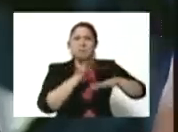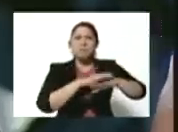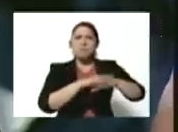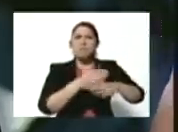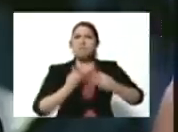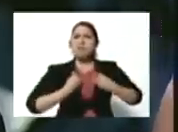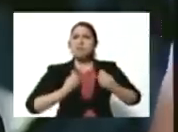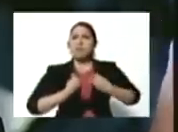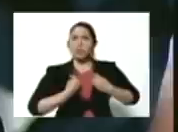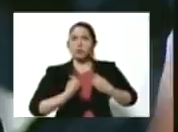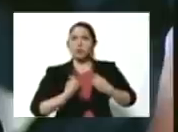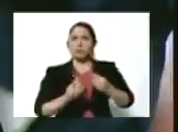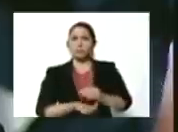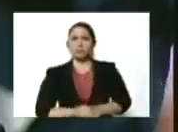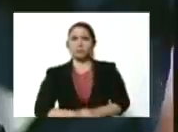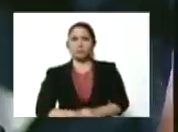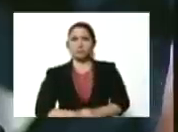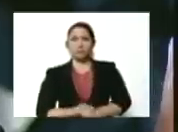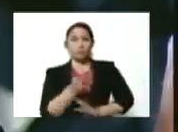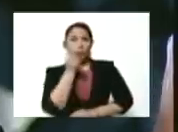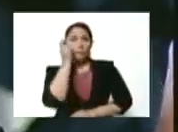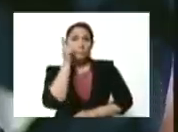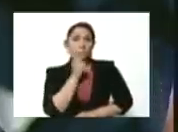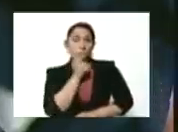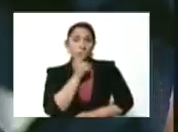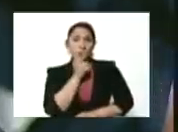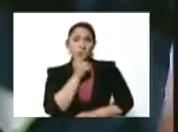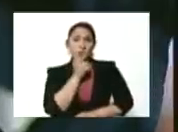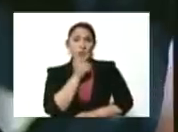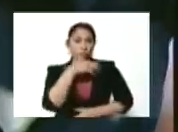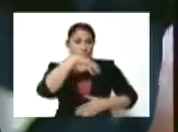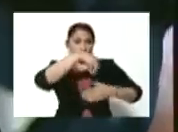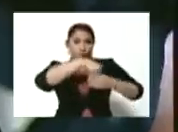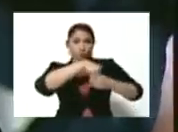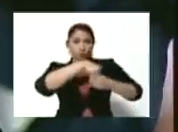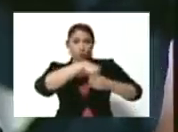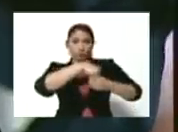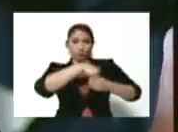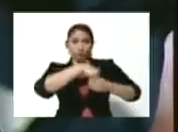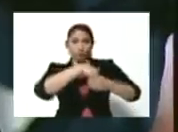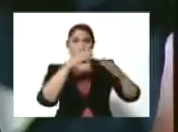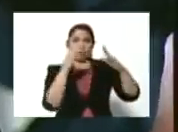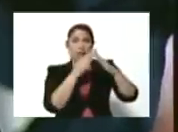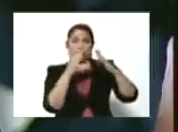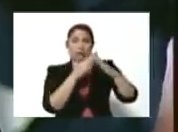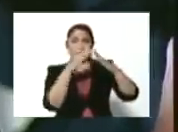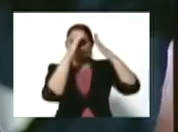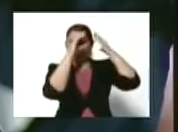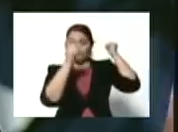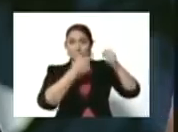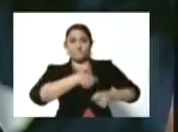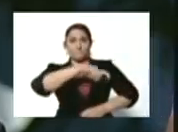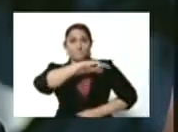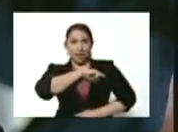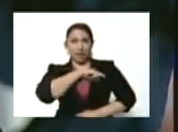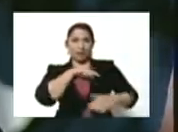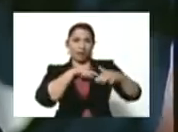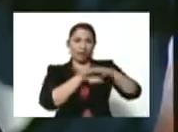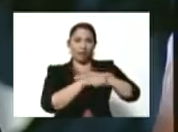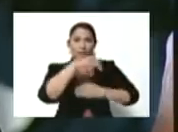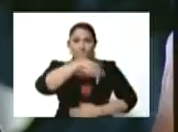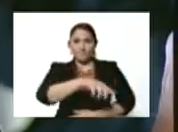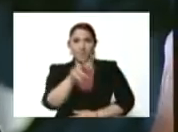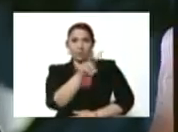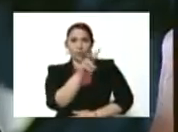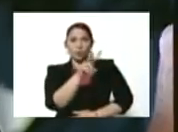residenciado el señor Leopoldo López? En la residencia del embajador de España. Y